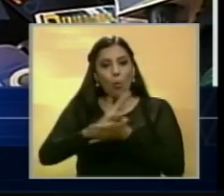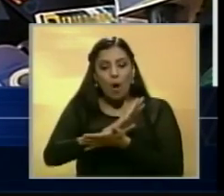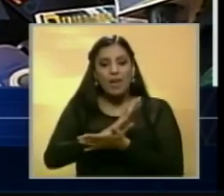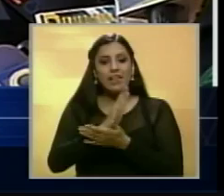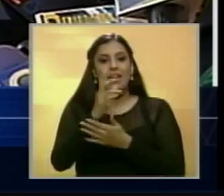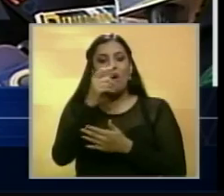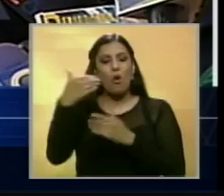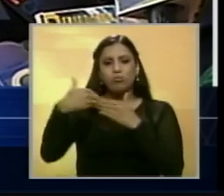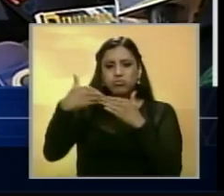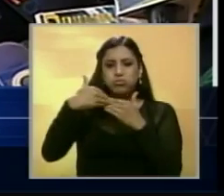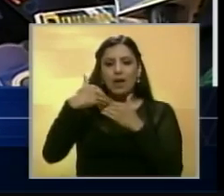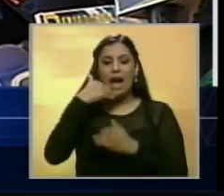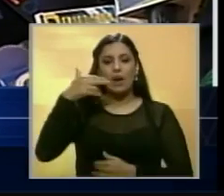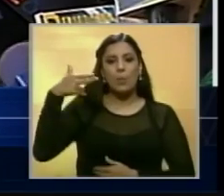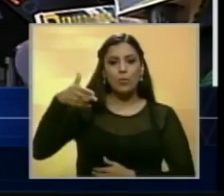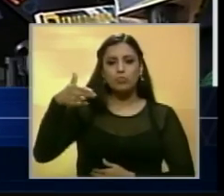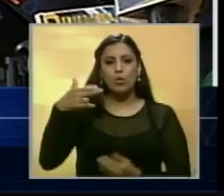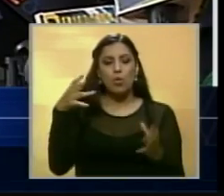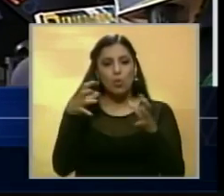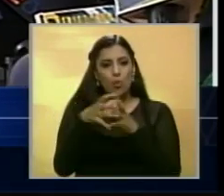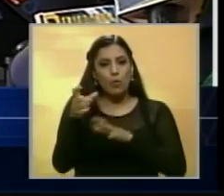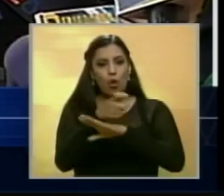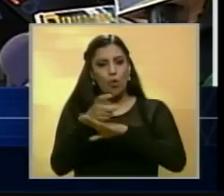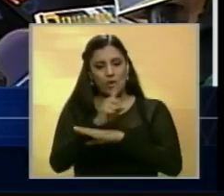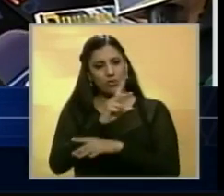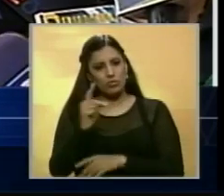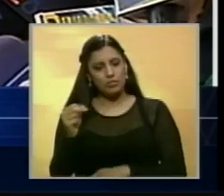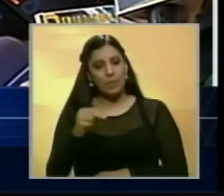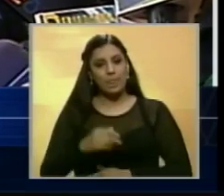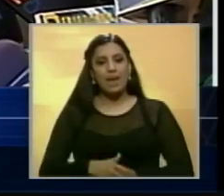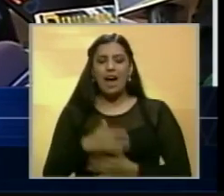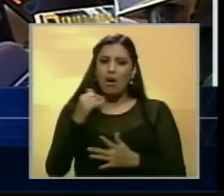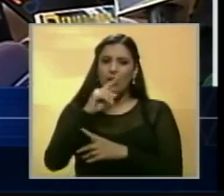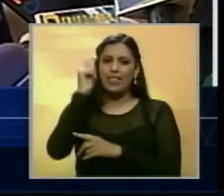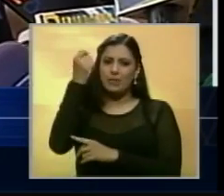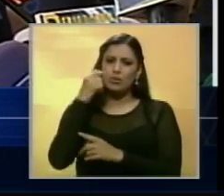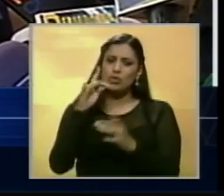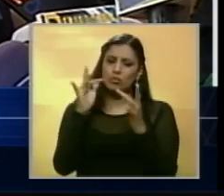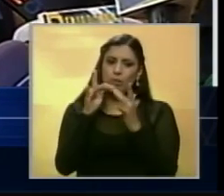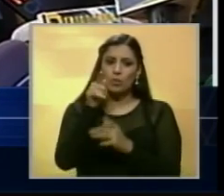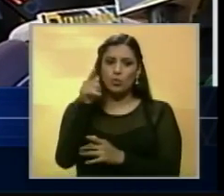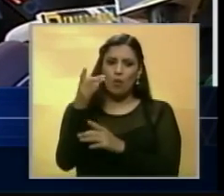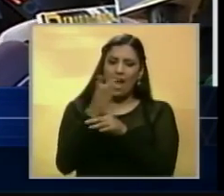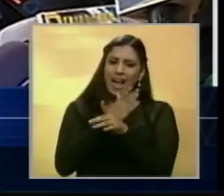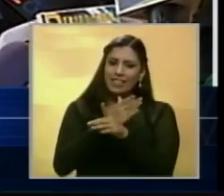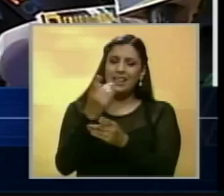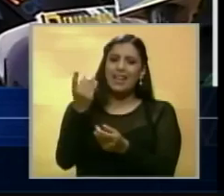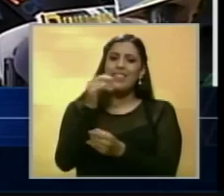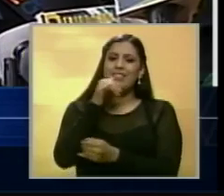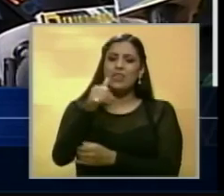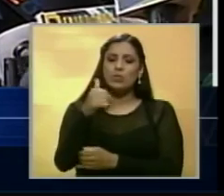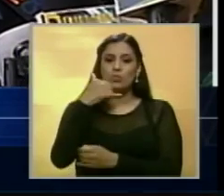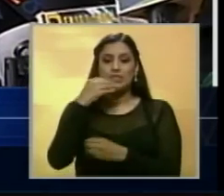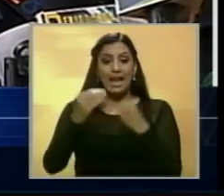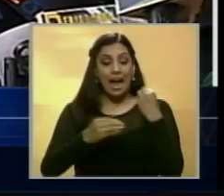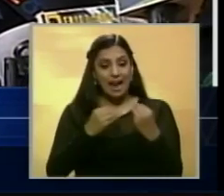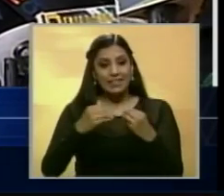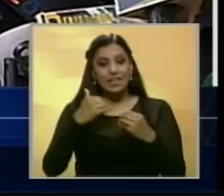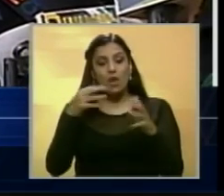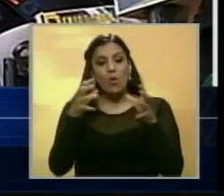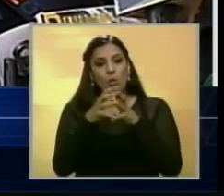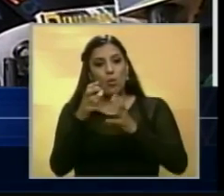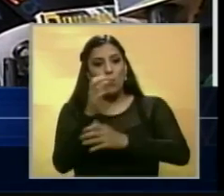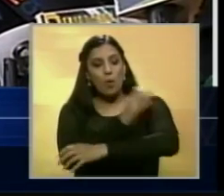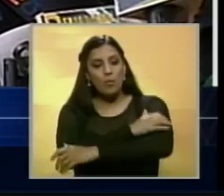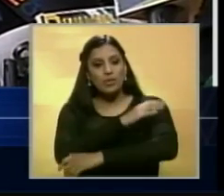más ataques represivos de armas de fuego por parte del gobierno venezolano. Diputado, estamos en vivo. Usted acaba de anunciar que va a ejercer, o el bloque